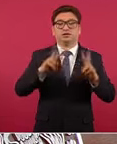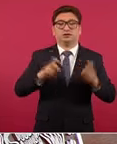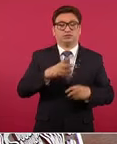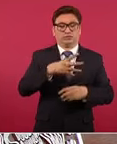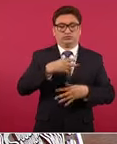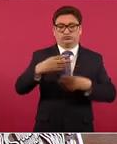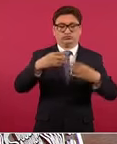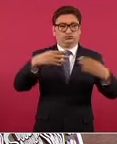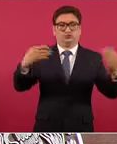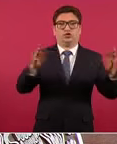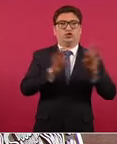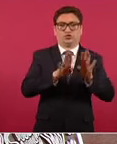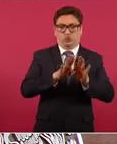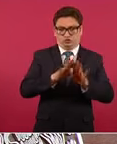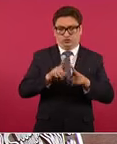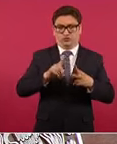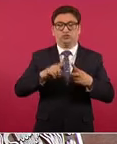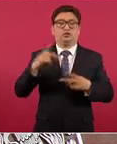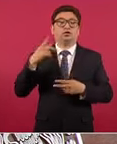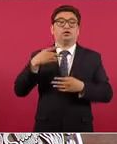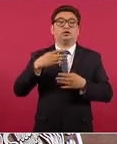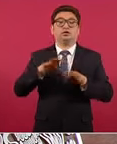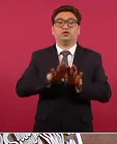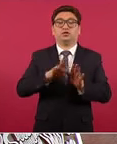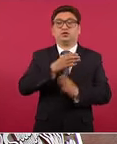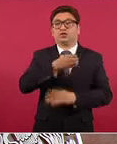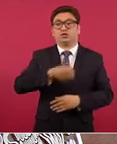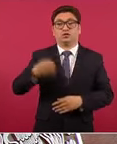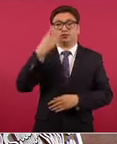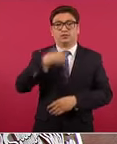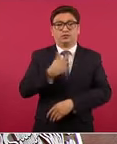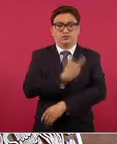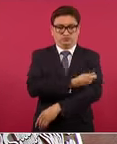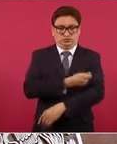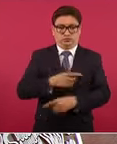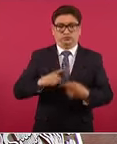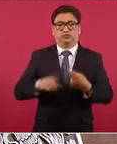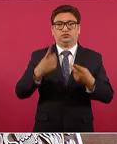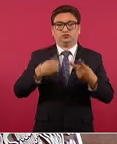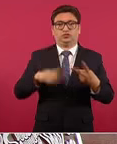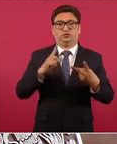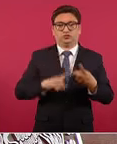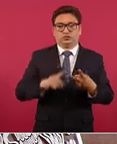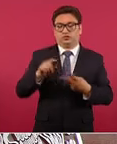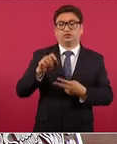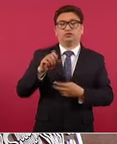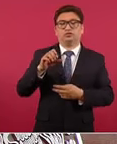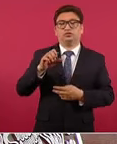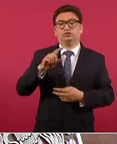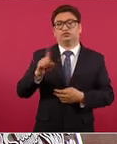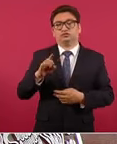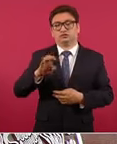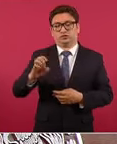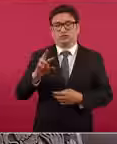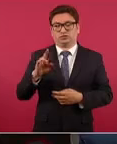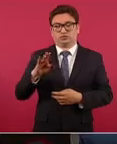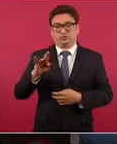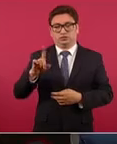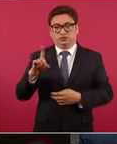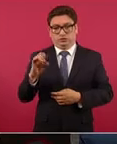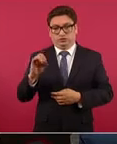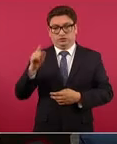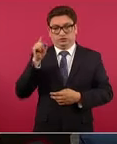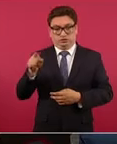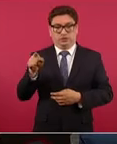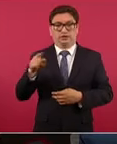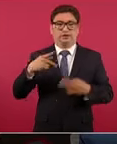cob y 19 y la política de vacunación en nuestro país y en segundo lugar el maestro sobre el robledo como jesse